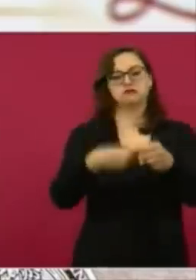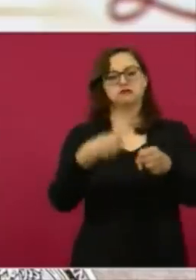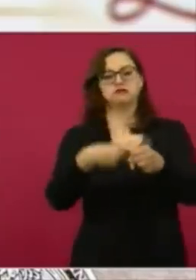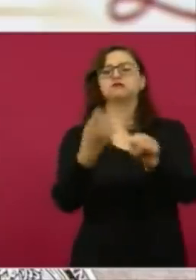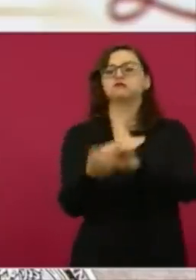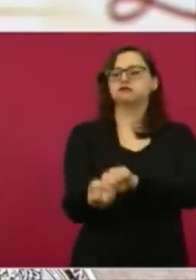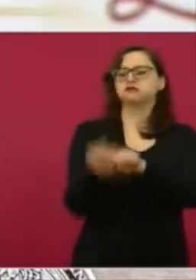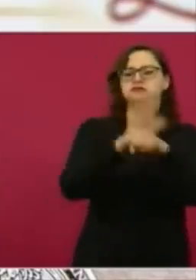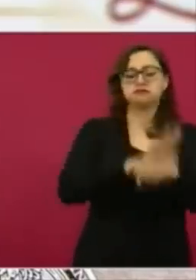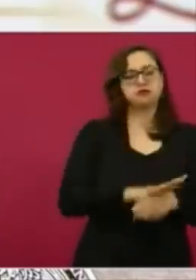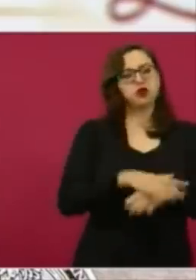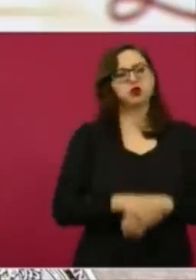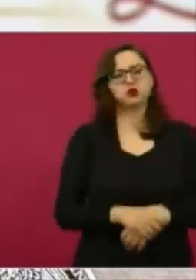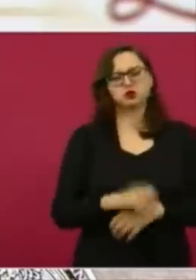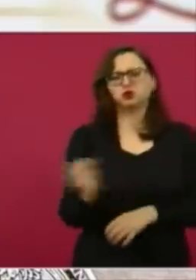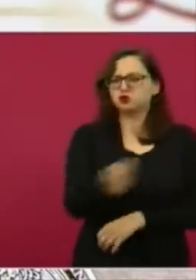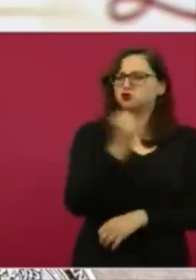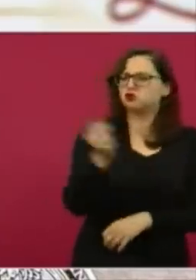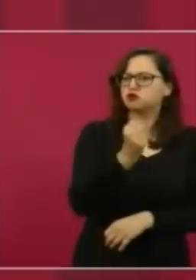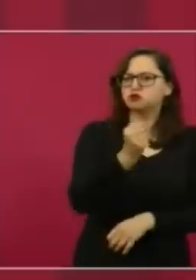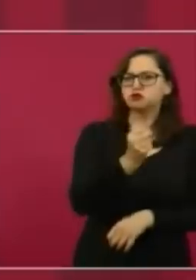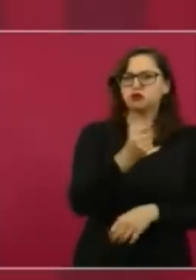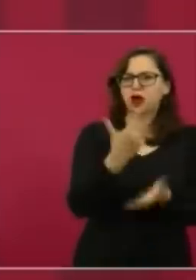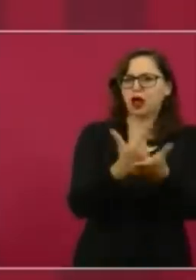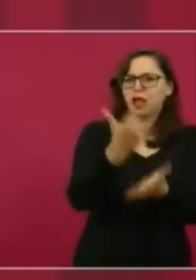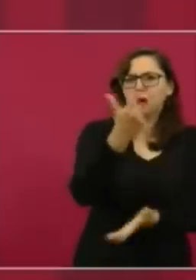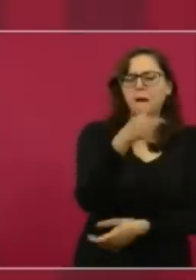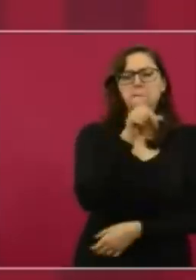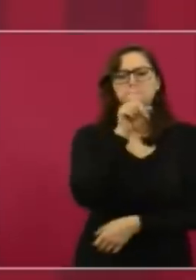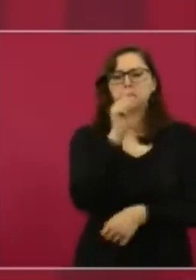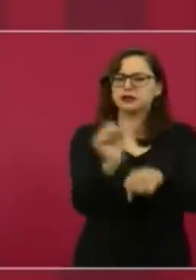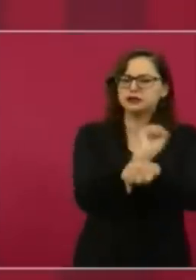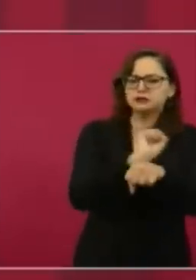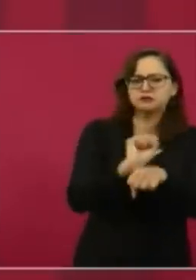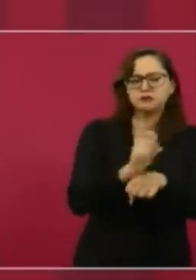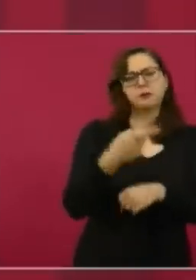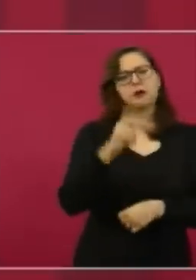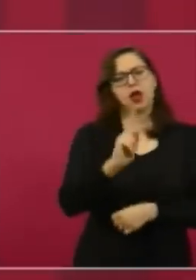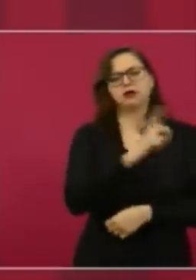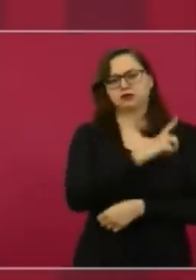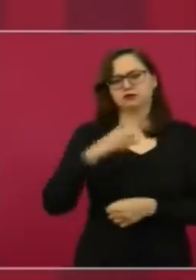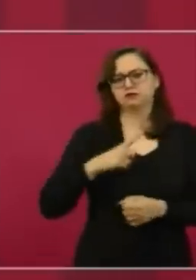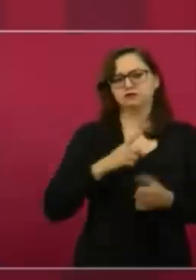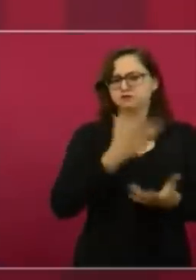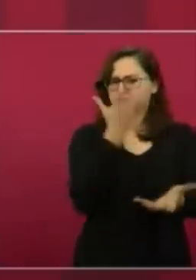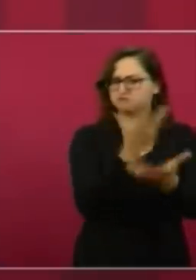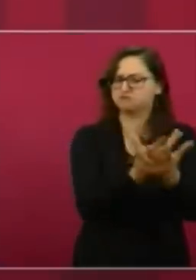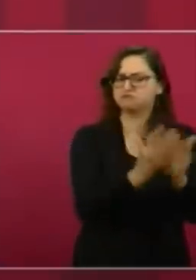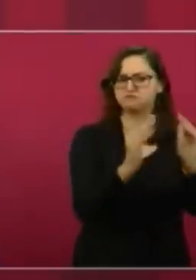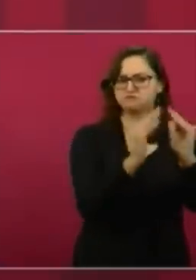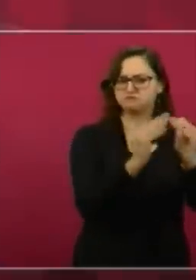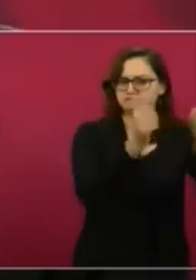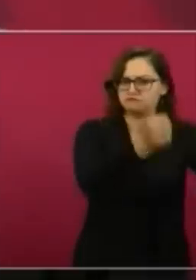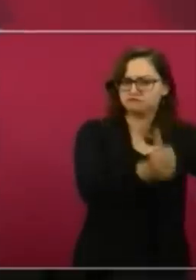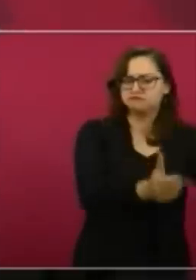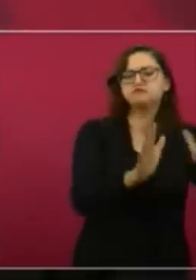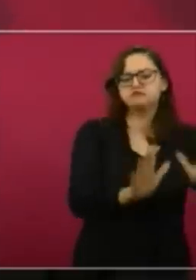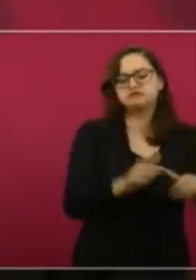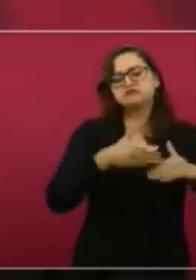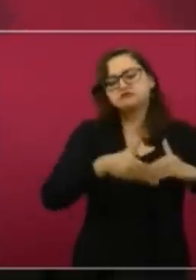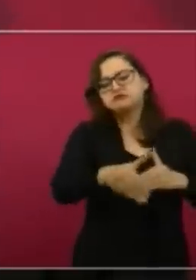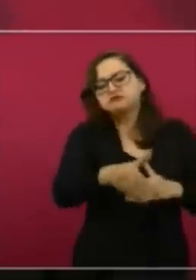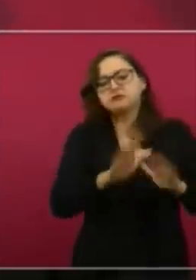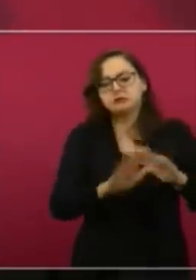requiere clínicamente y esperemos que pues mejore en los próximos días. En tanto, nos ha encargado